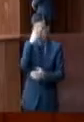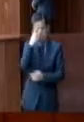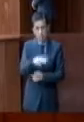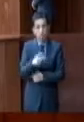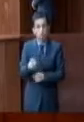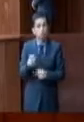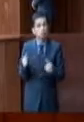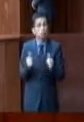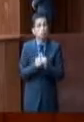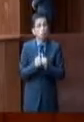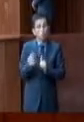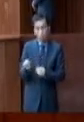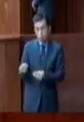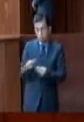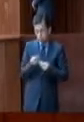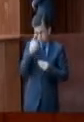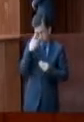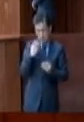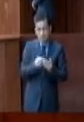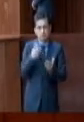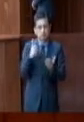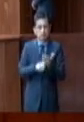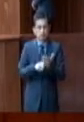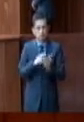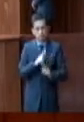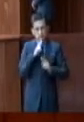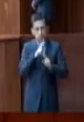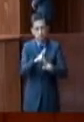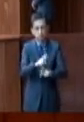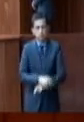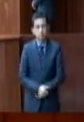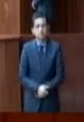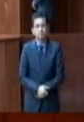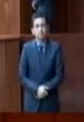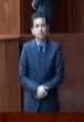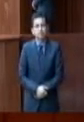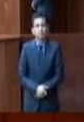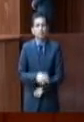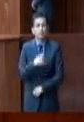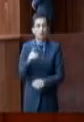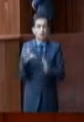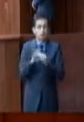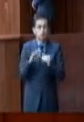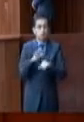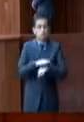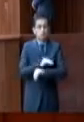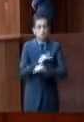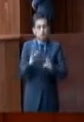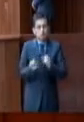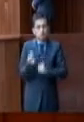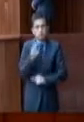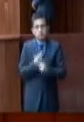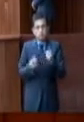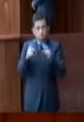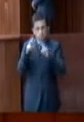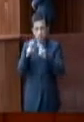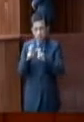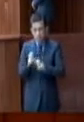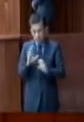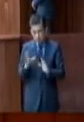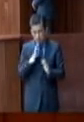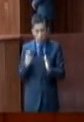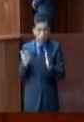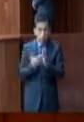conforme a lo establecido en esta resolución con la precisión de que en aquellos asuntos en los que se ha impuesto una sanción